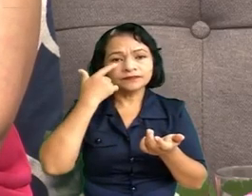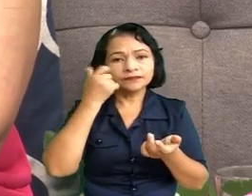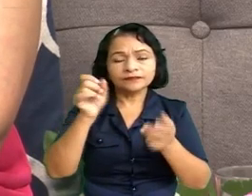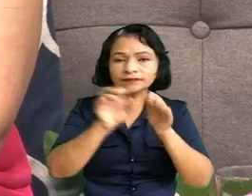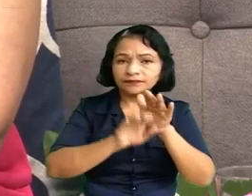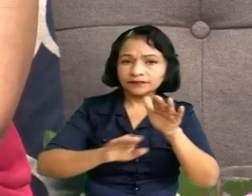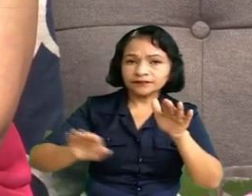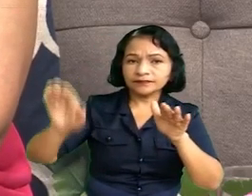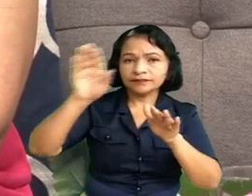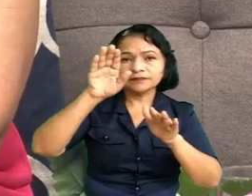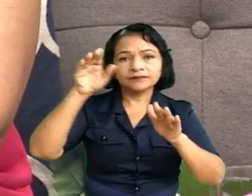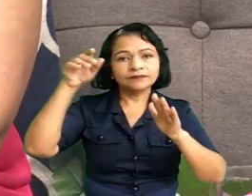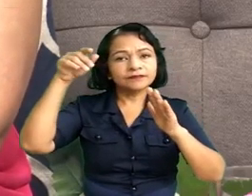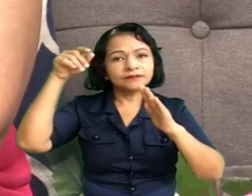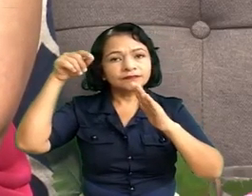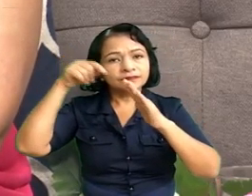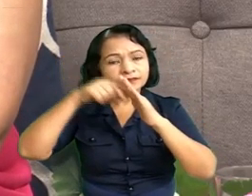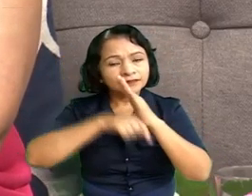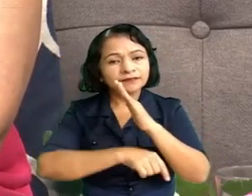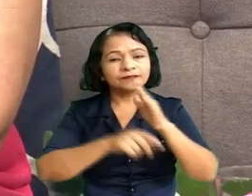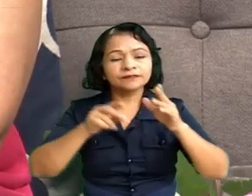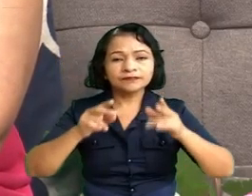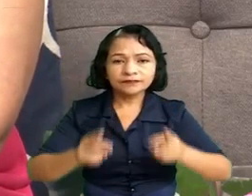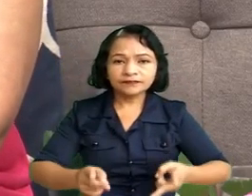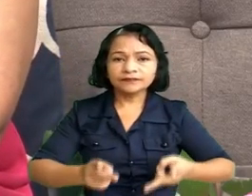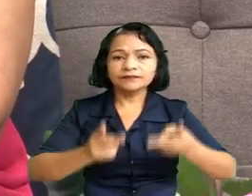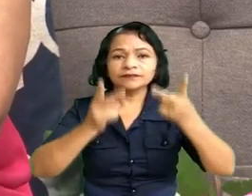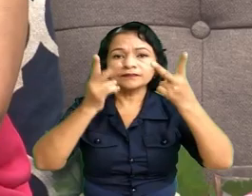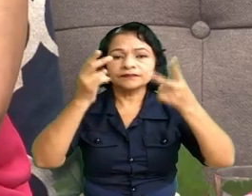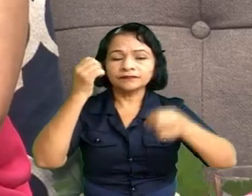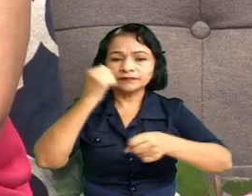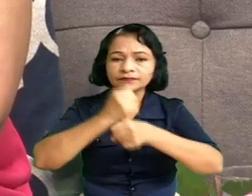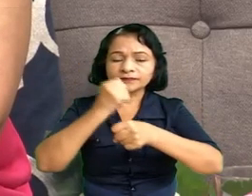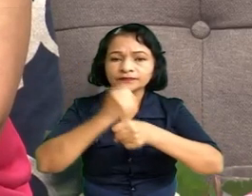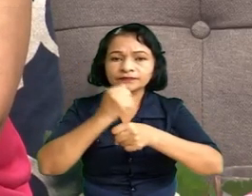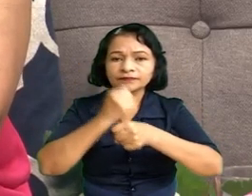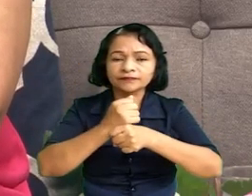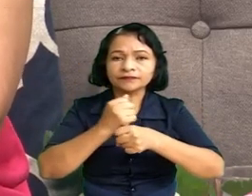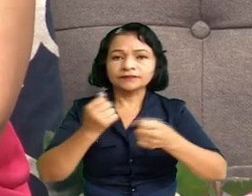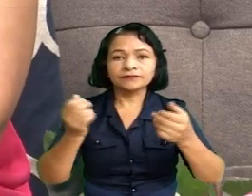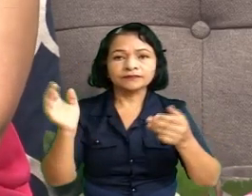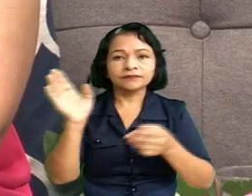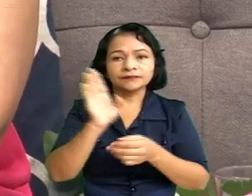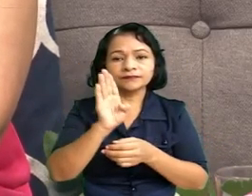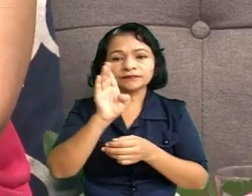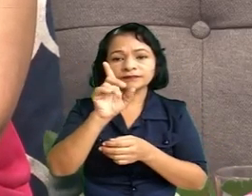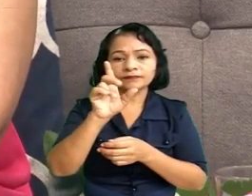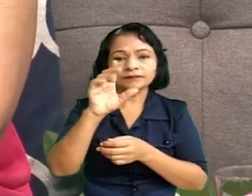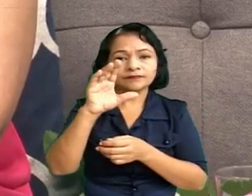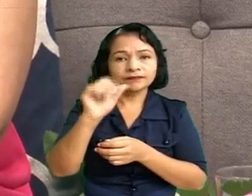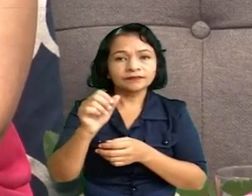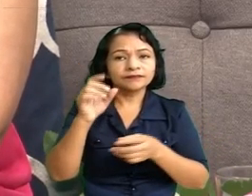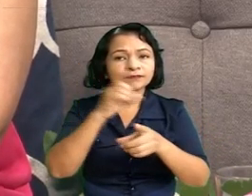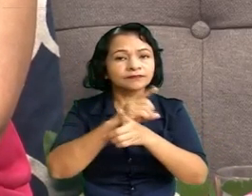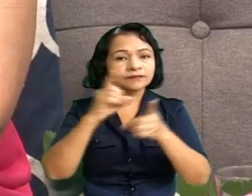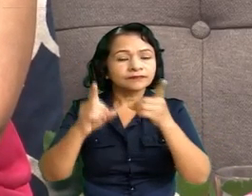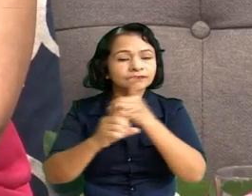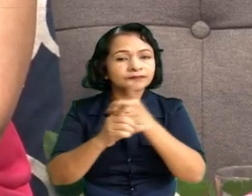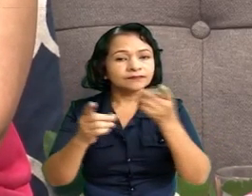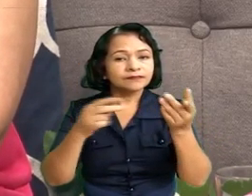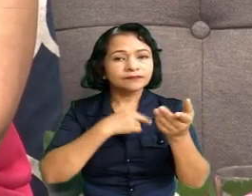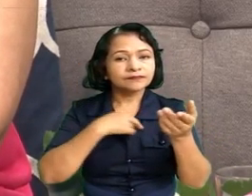más profundamente de la vida y obra de Blanquita Arauz. ¿Y qué debe de hacer la nueva